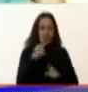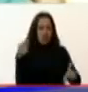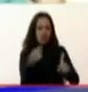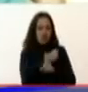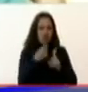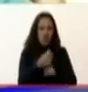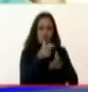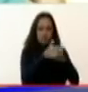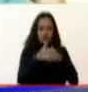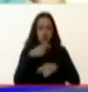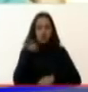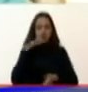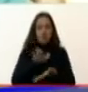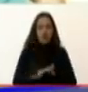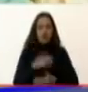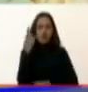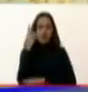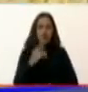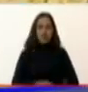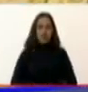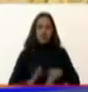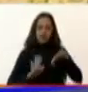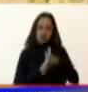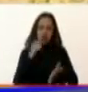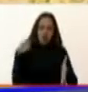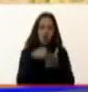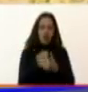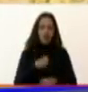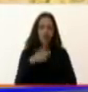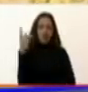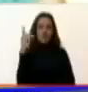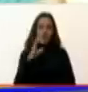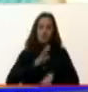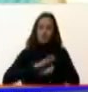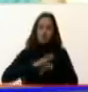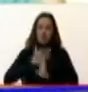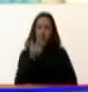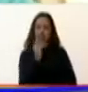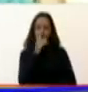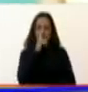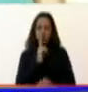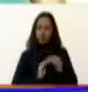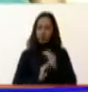Bolivia, del golpe de Estado en Bolivia. ¿Por qué se queda callada?